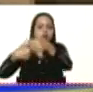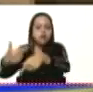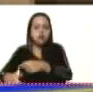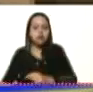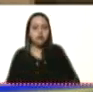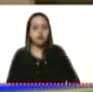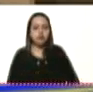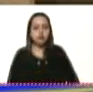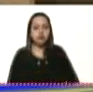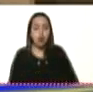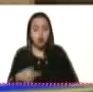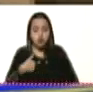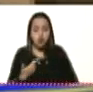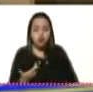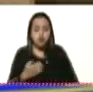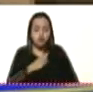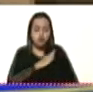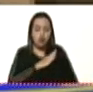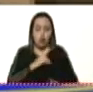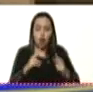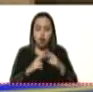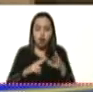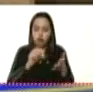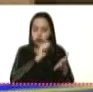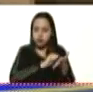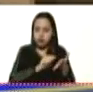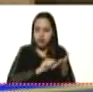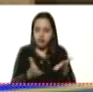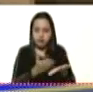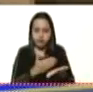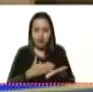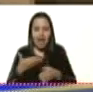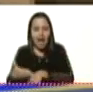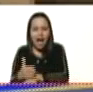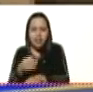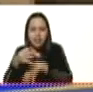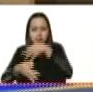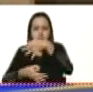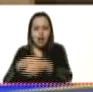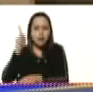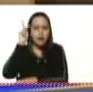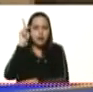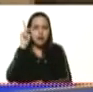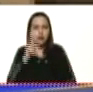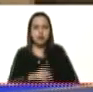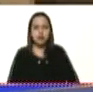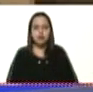Tengo una de sus obras, ya lo describí el profesor Reinaldo Bolívar,